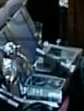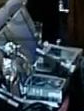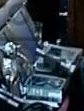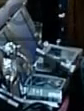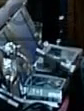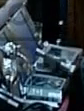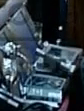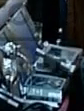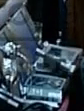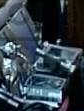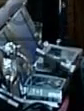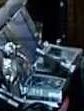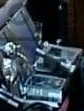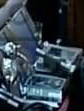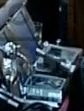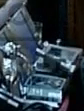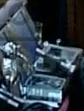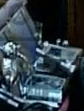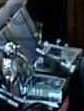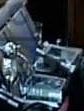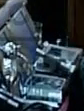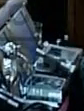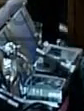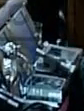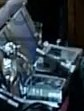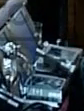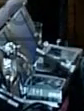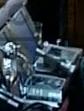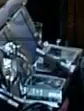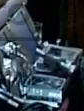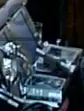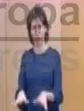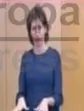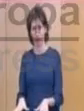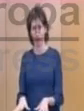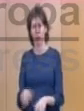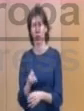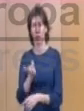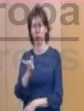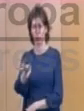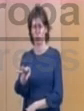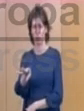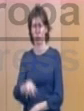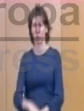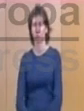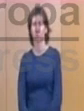El líder del Partido Popular, Mariano Rajoy, ha sido investido presidente del gobierno.